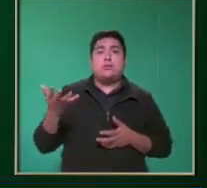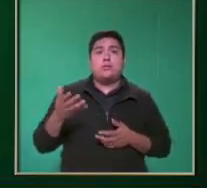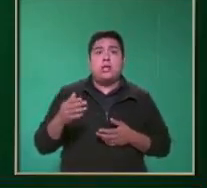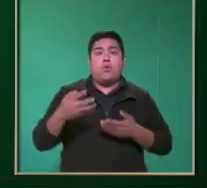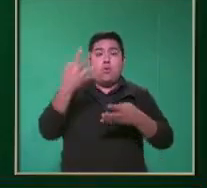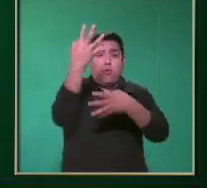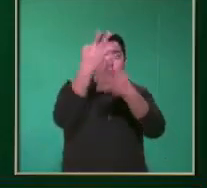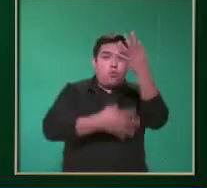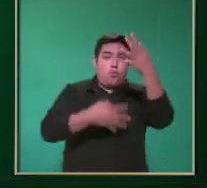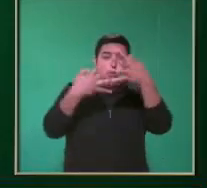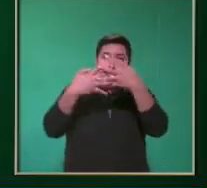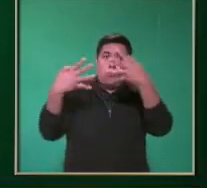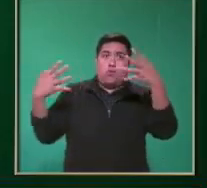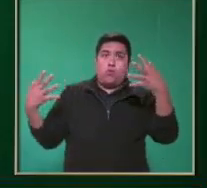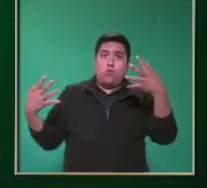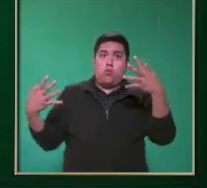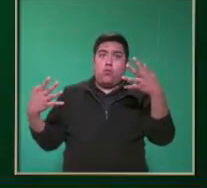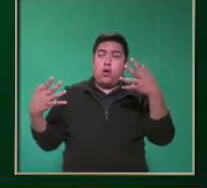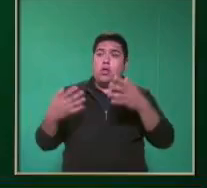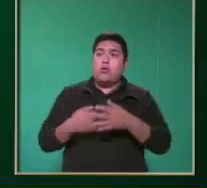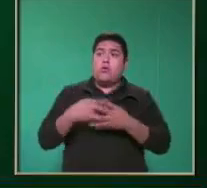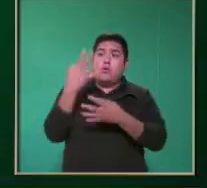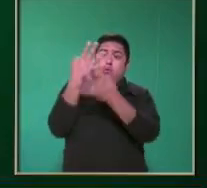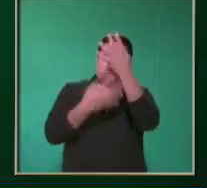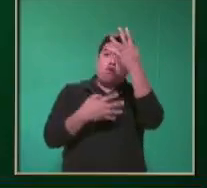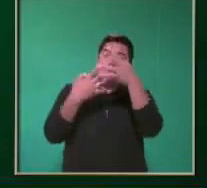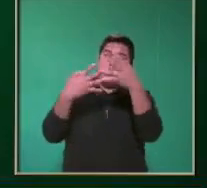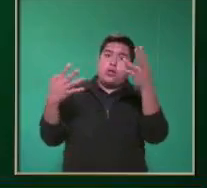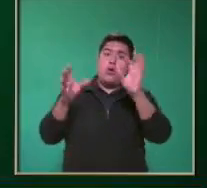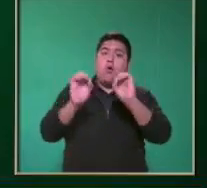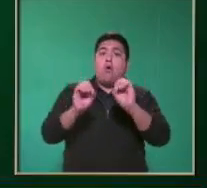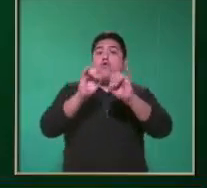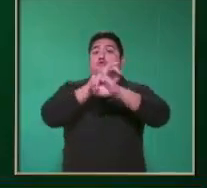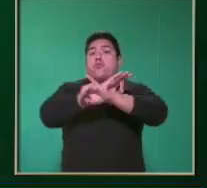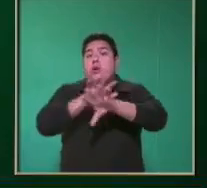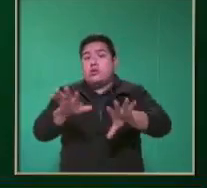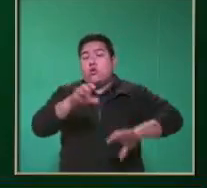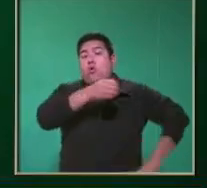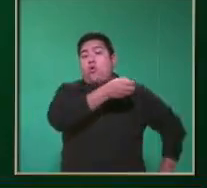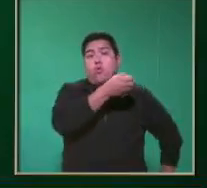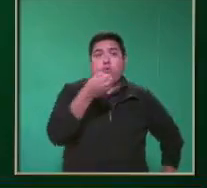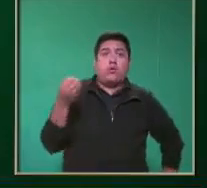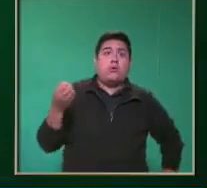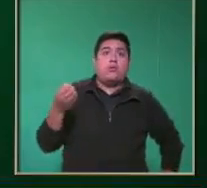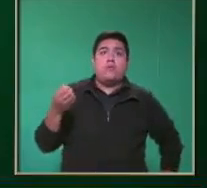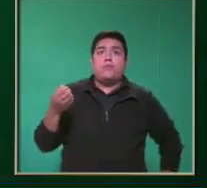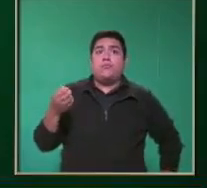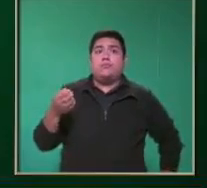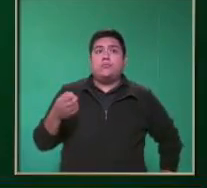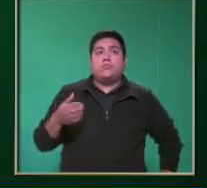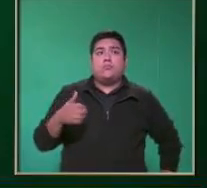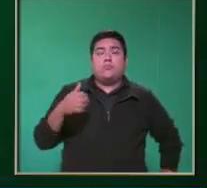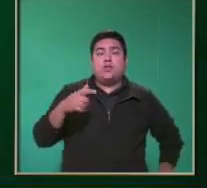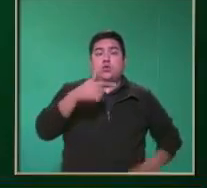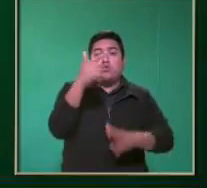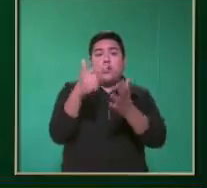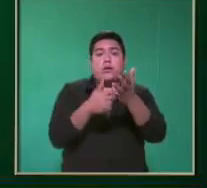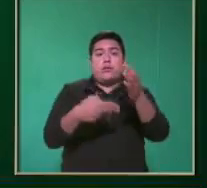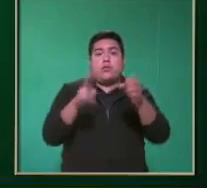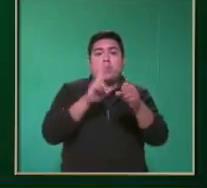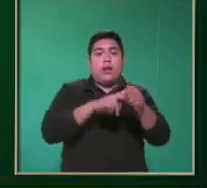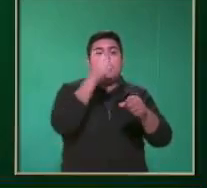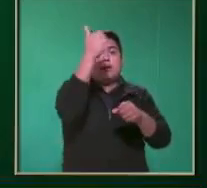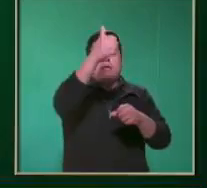cuadro, ya sabes que le hablamos, aquí le llamamos organizadores gráficos, para poner cada una de las regiones y